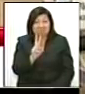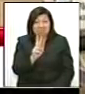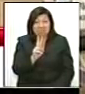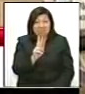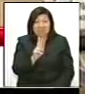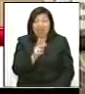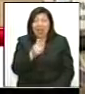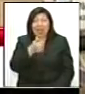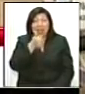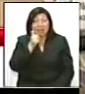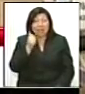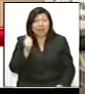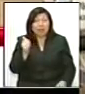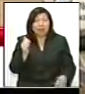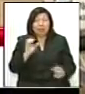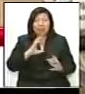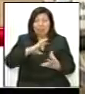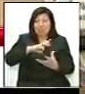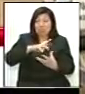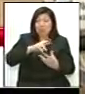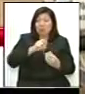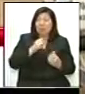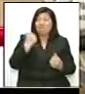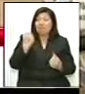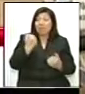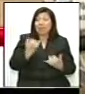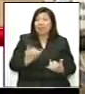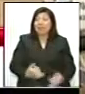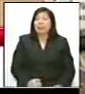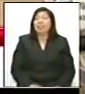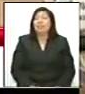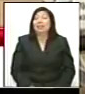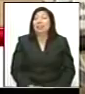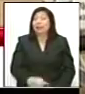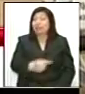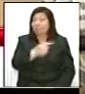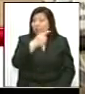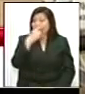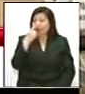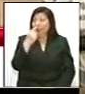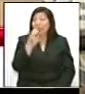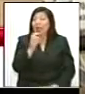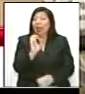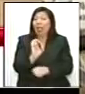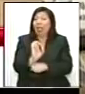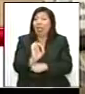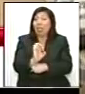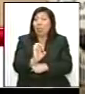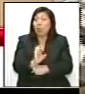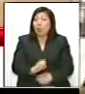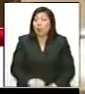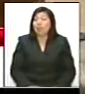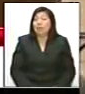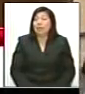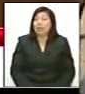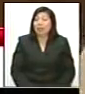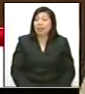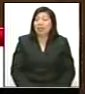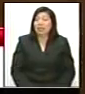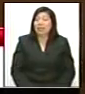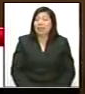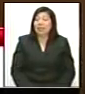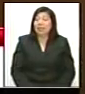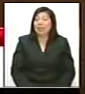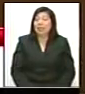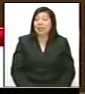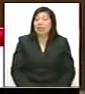por televisión y está en las redes hoy día muy fuerte, ¿no? Terribles imágenes en Ecuador, ¿no? Y dice, ¿no? Terribles imágenes de Ecuador,